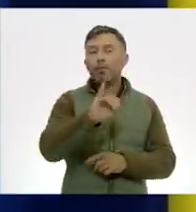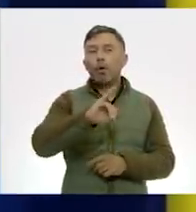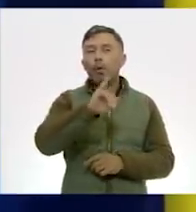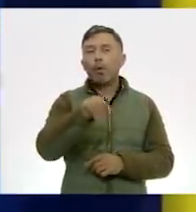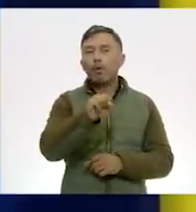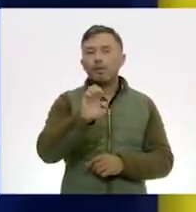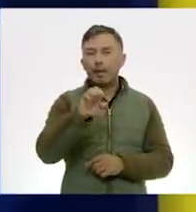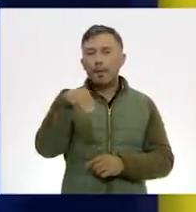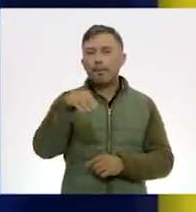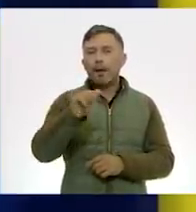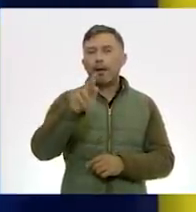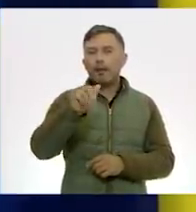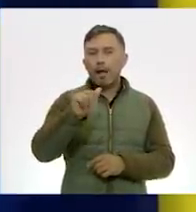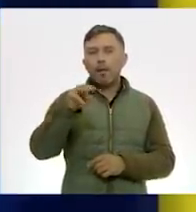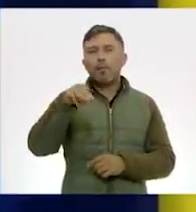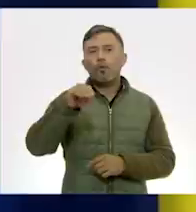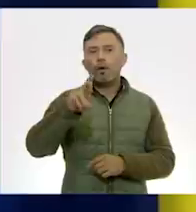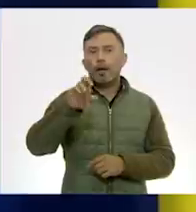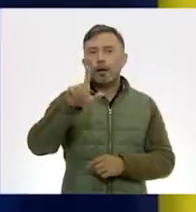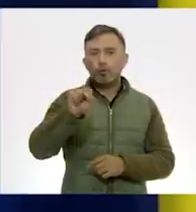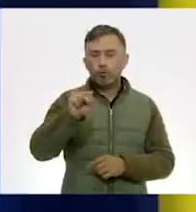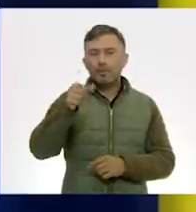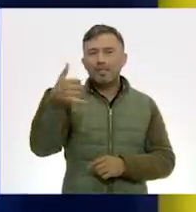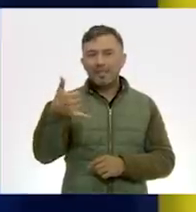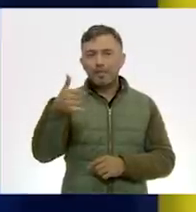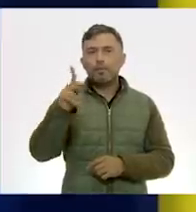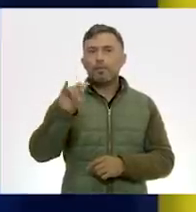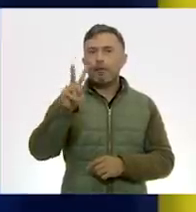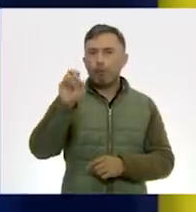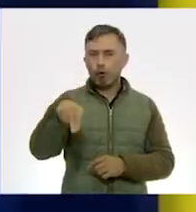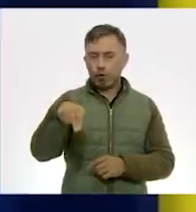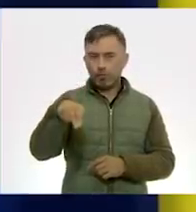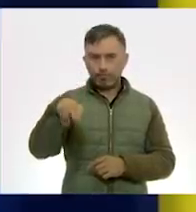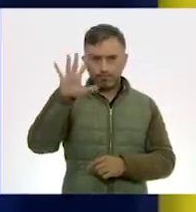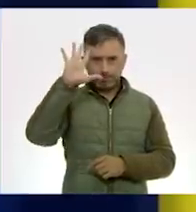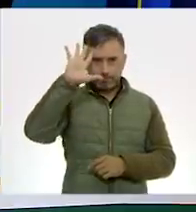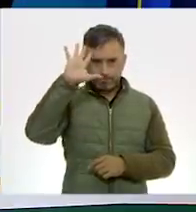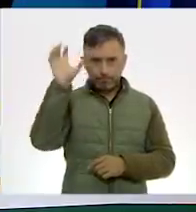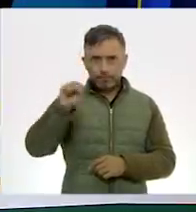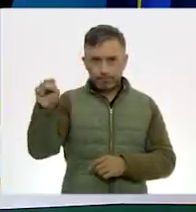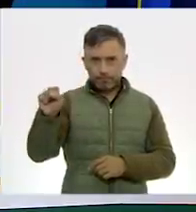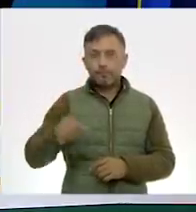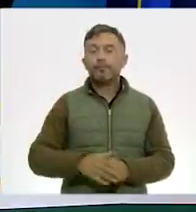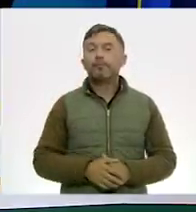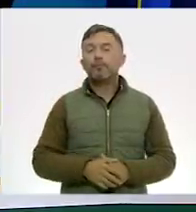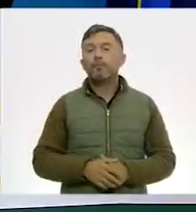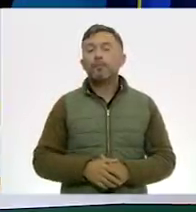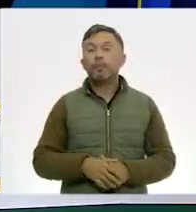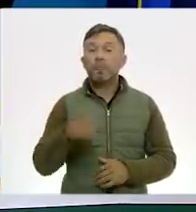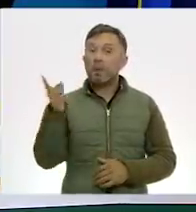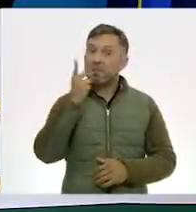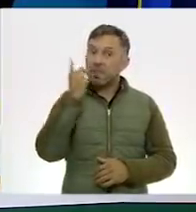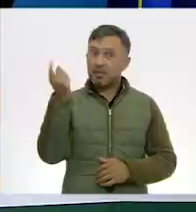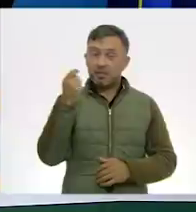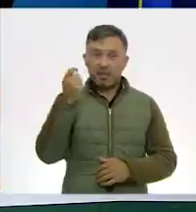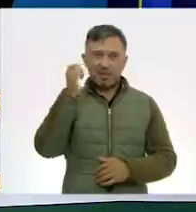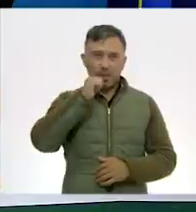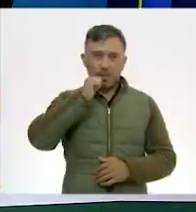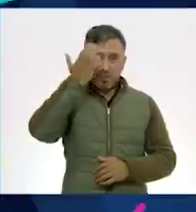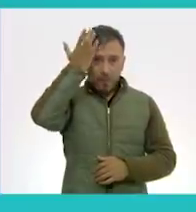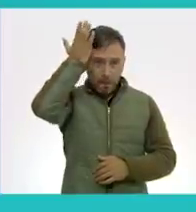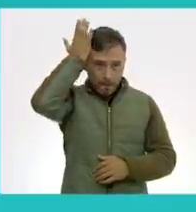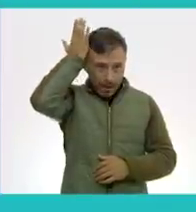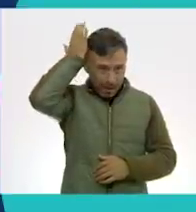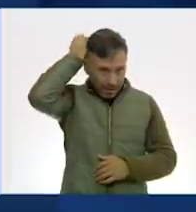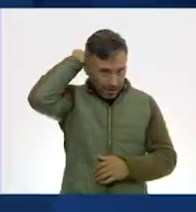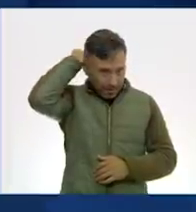Morelos y Pavón. Y entonces a mí me enseñaron que el del paliacate, porque siempre le dolía